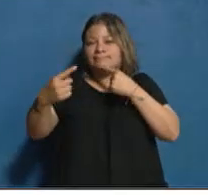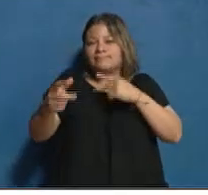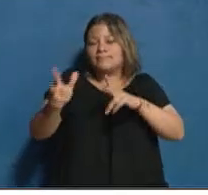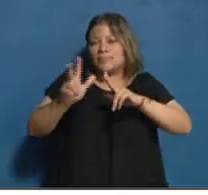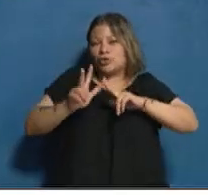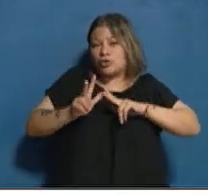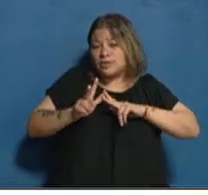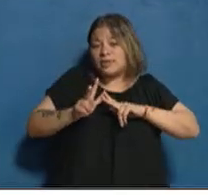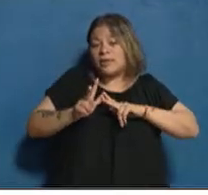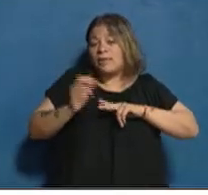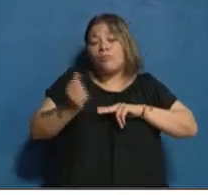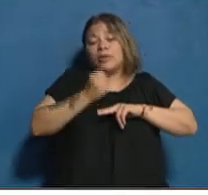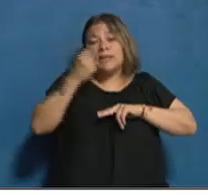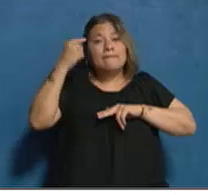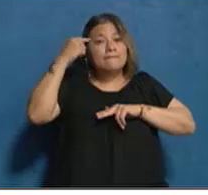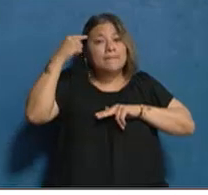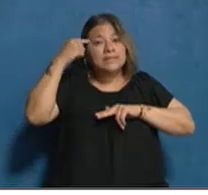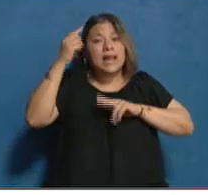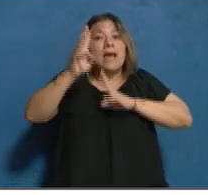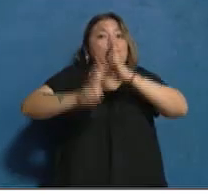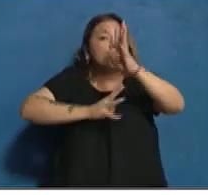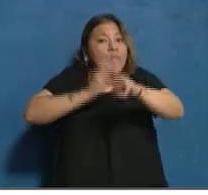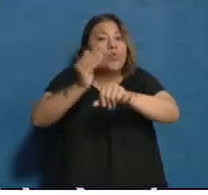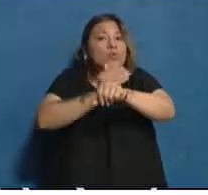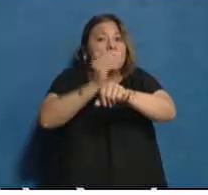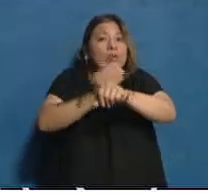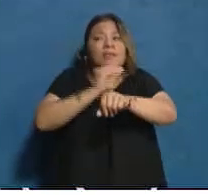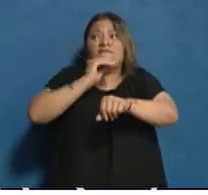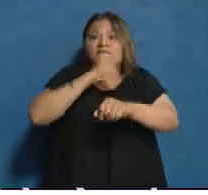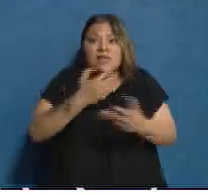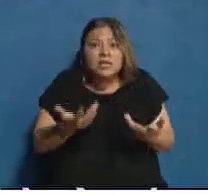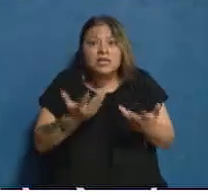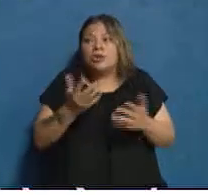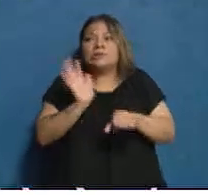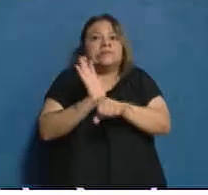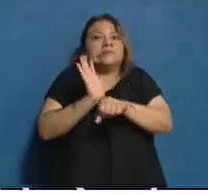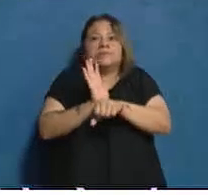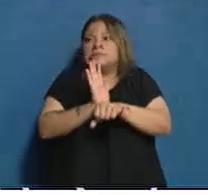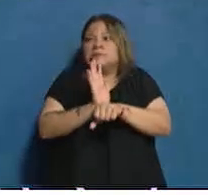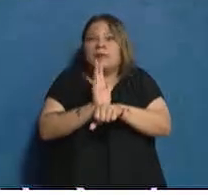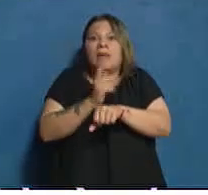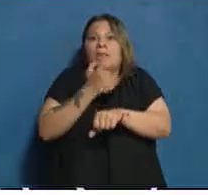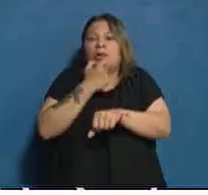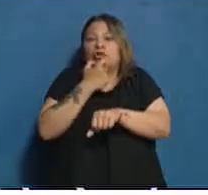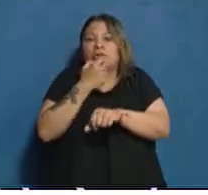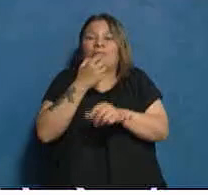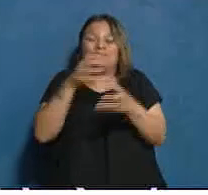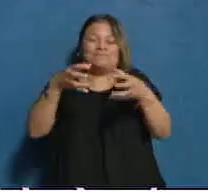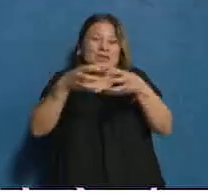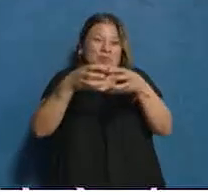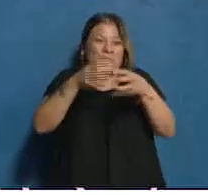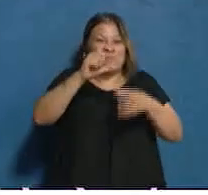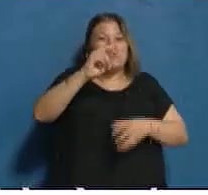la actividad económica, por ejemplo, que hay detrás y todo lo que significa para la provincia de Mendoza. El caso de Cobiar, que